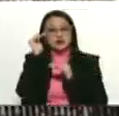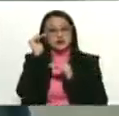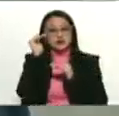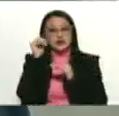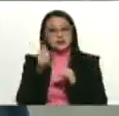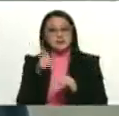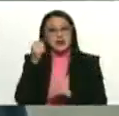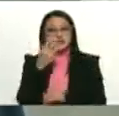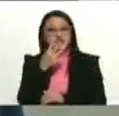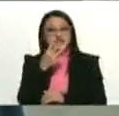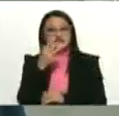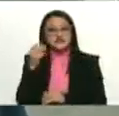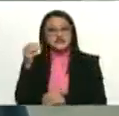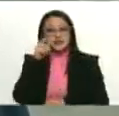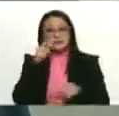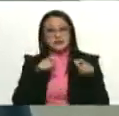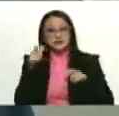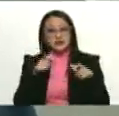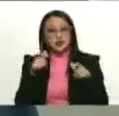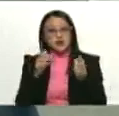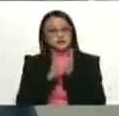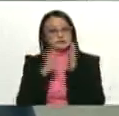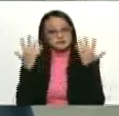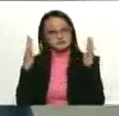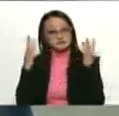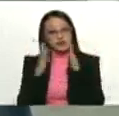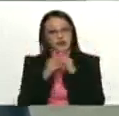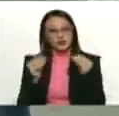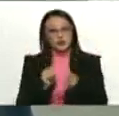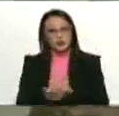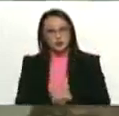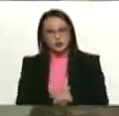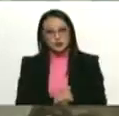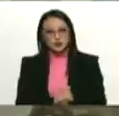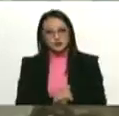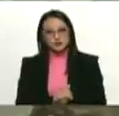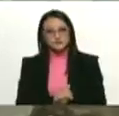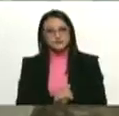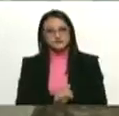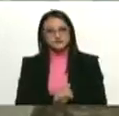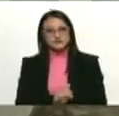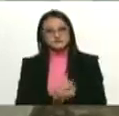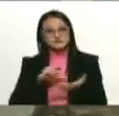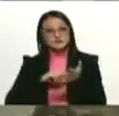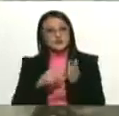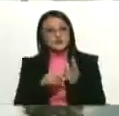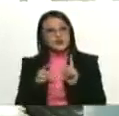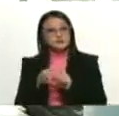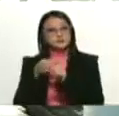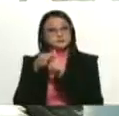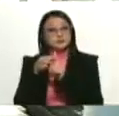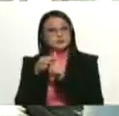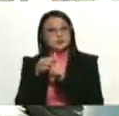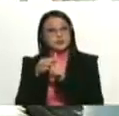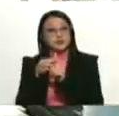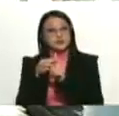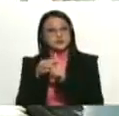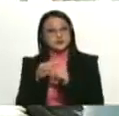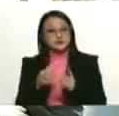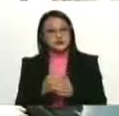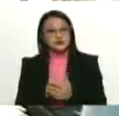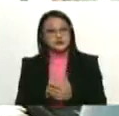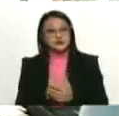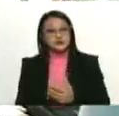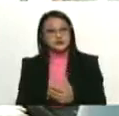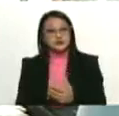a más de 300 personas. Eso merece un aplauso de todos nosotros porque implica priorizar